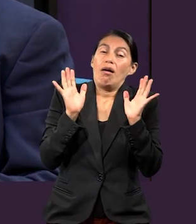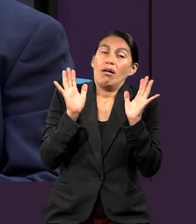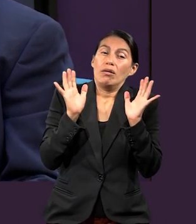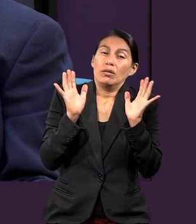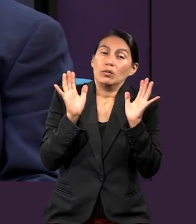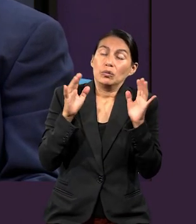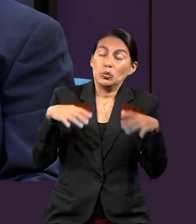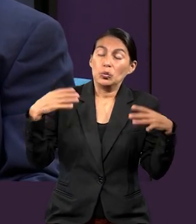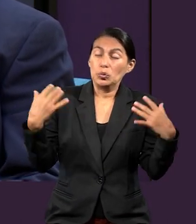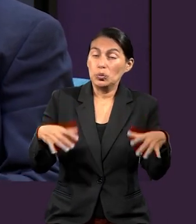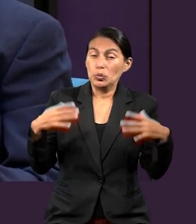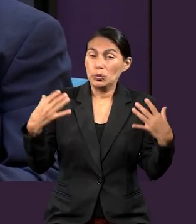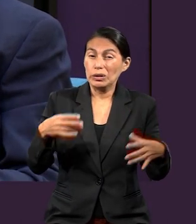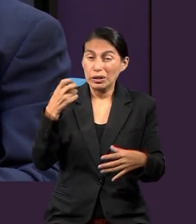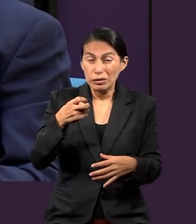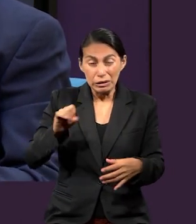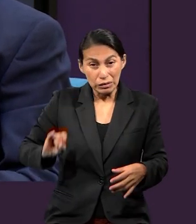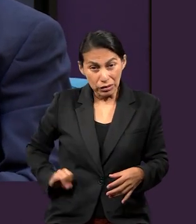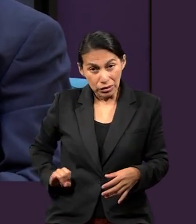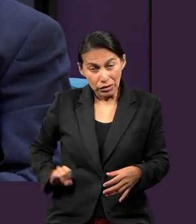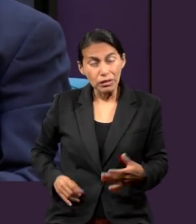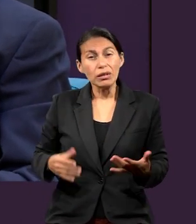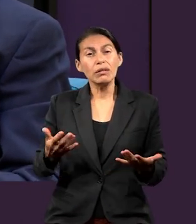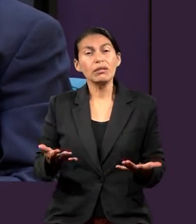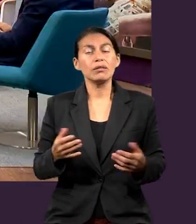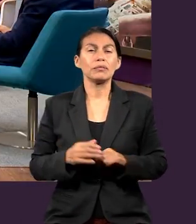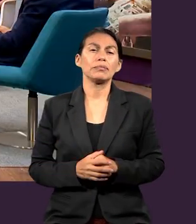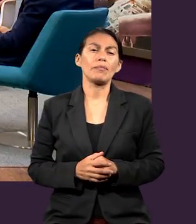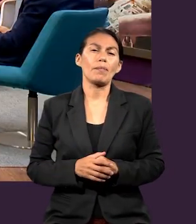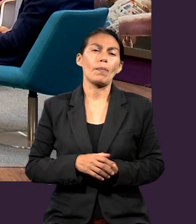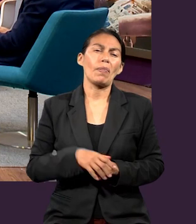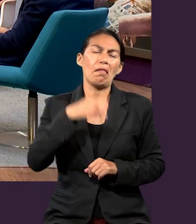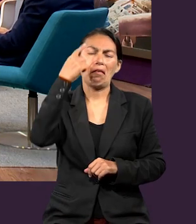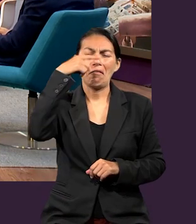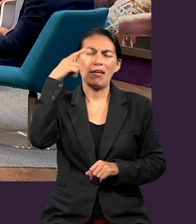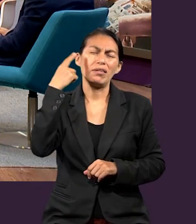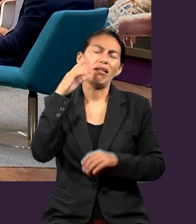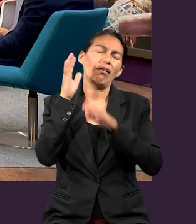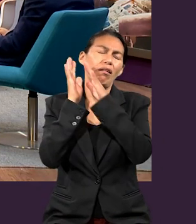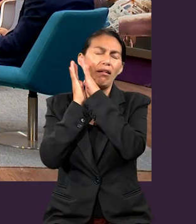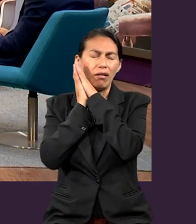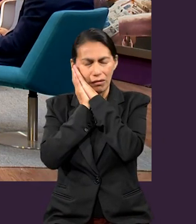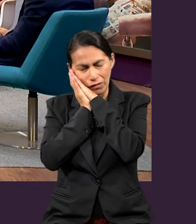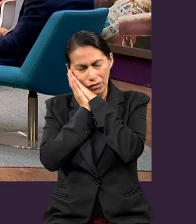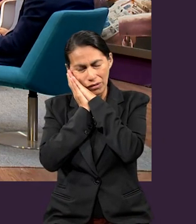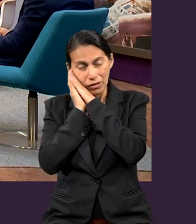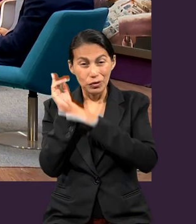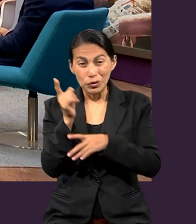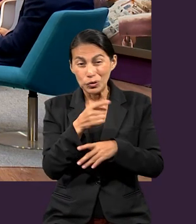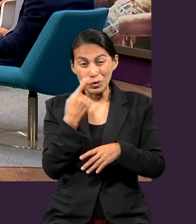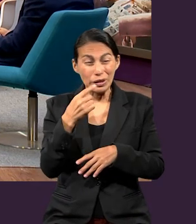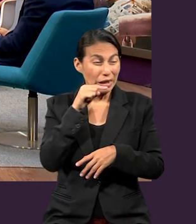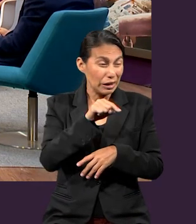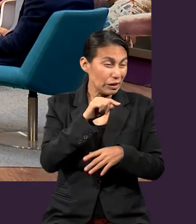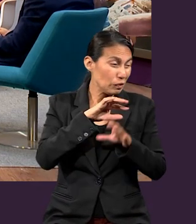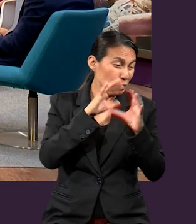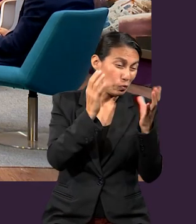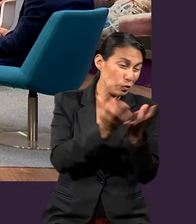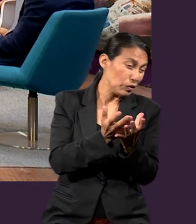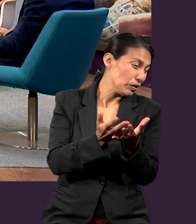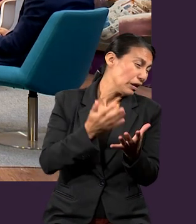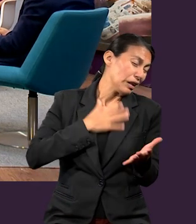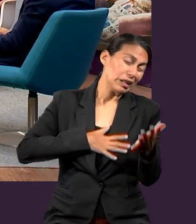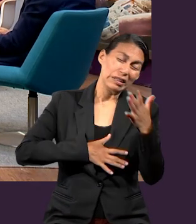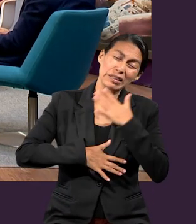sorpresa. Qué interesante. Y es que es tan fácil dormirnos cuando estamos tan cansados en este